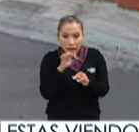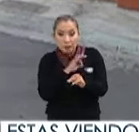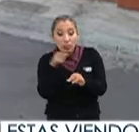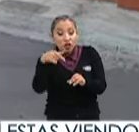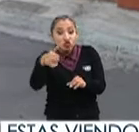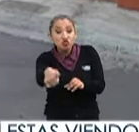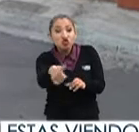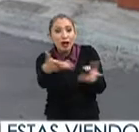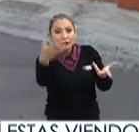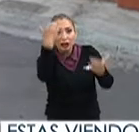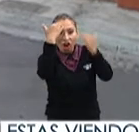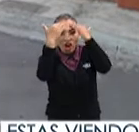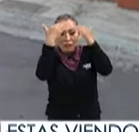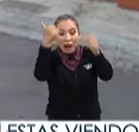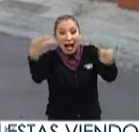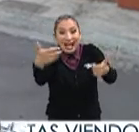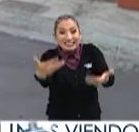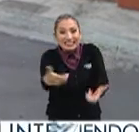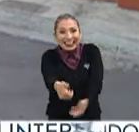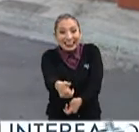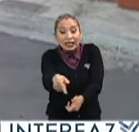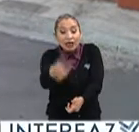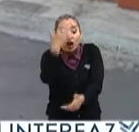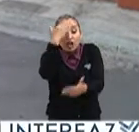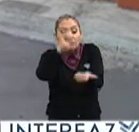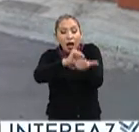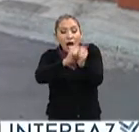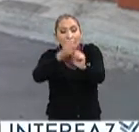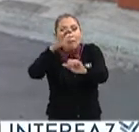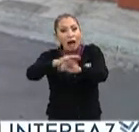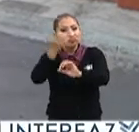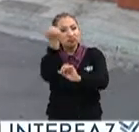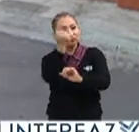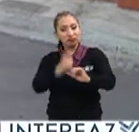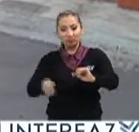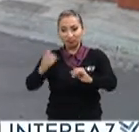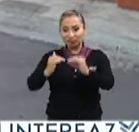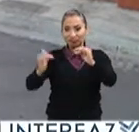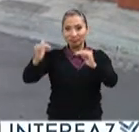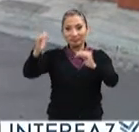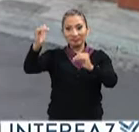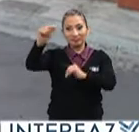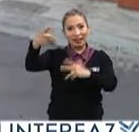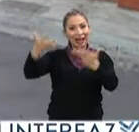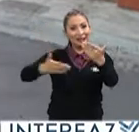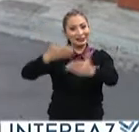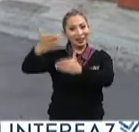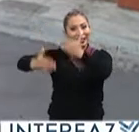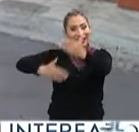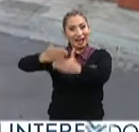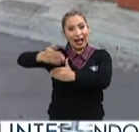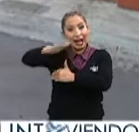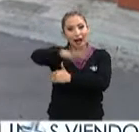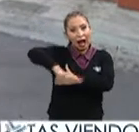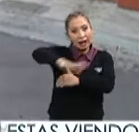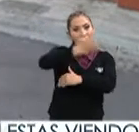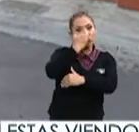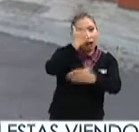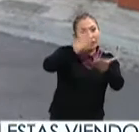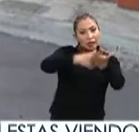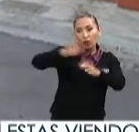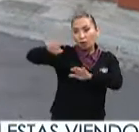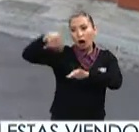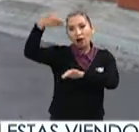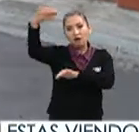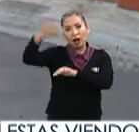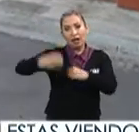construir conocimiento y que esos conocimientos los vuelvan más competentes y poder desarrollarse tanto en el ámbito escolar